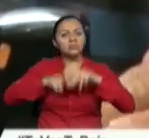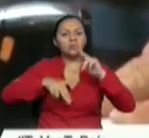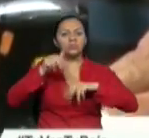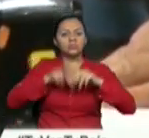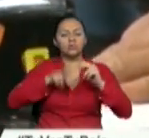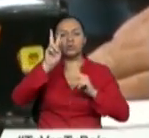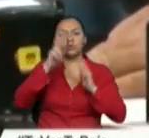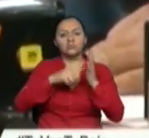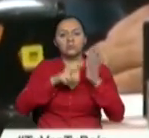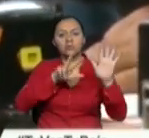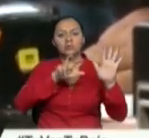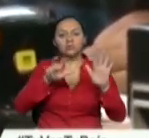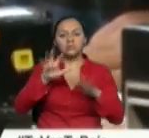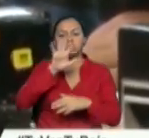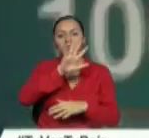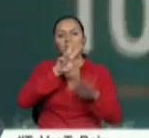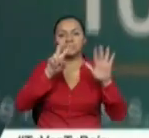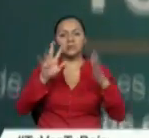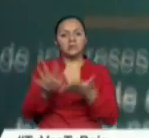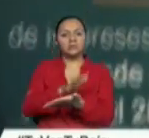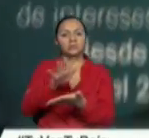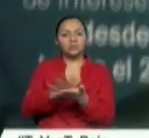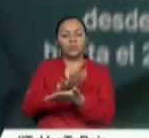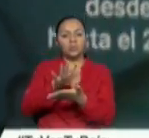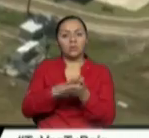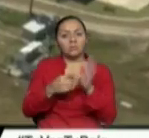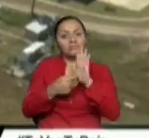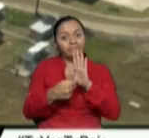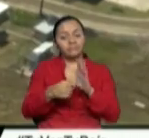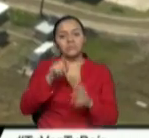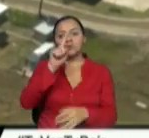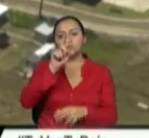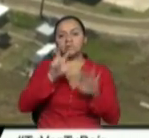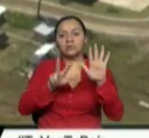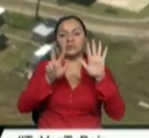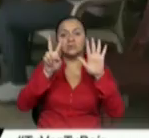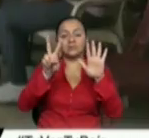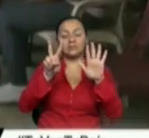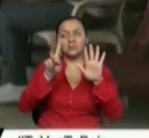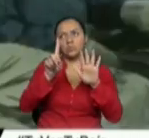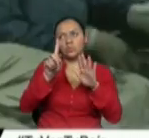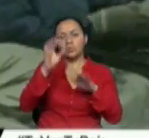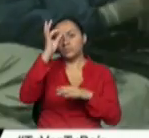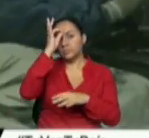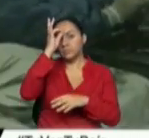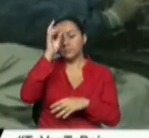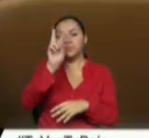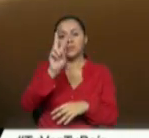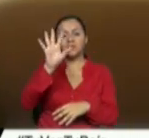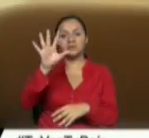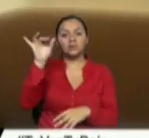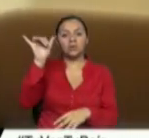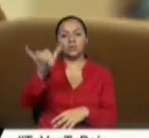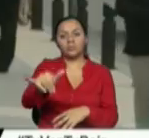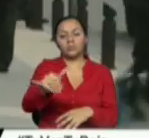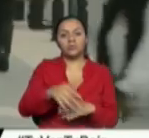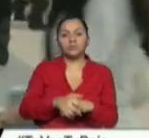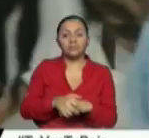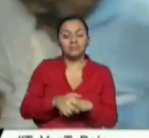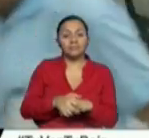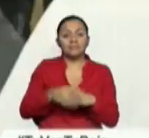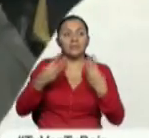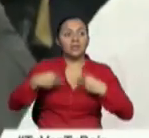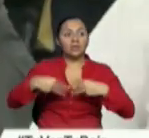de 2857 escuelas del milenio 181 hospitales y 25 aeropuertos entre los